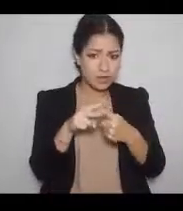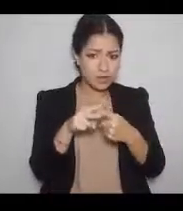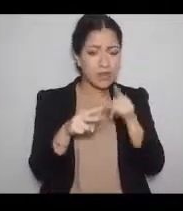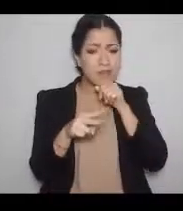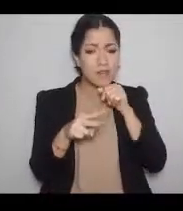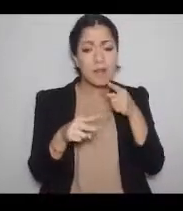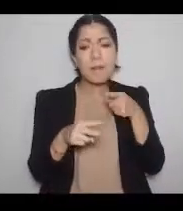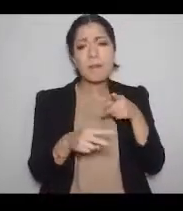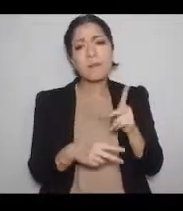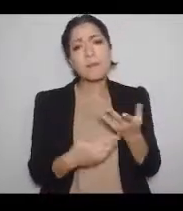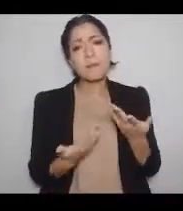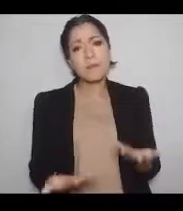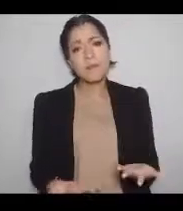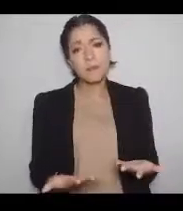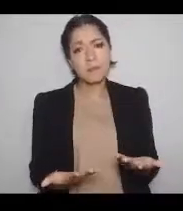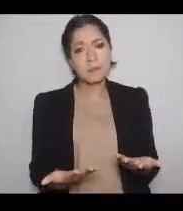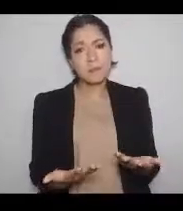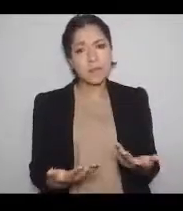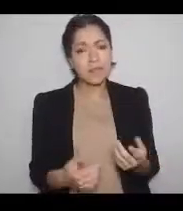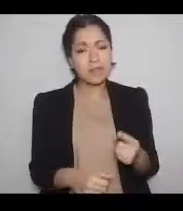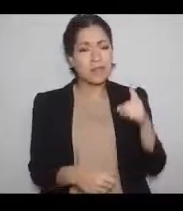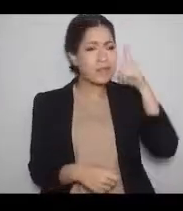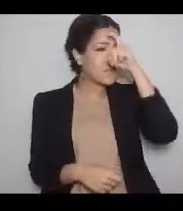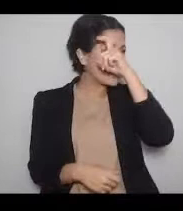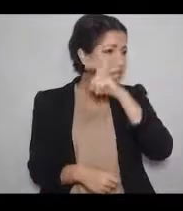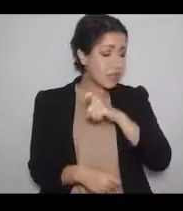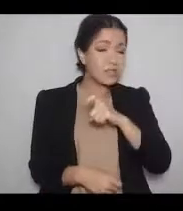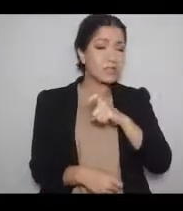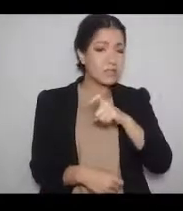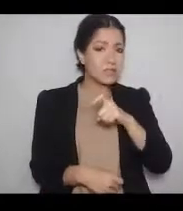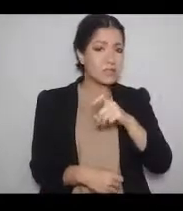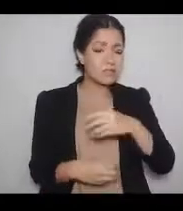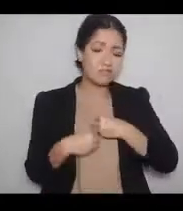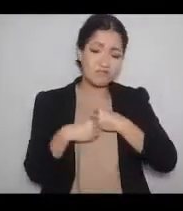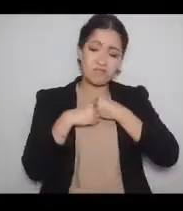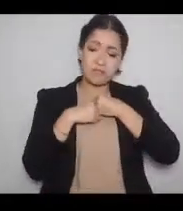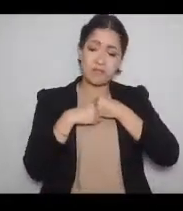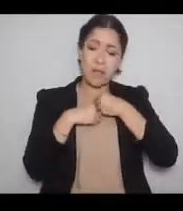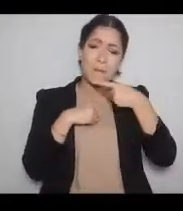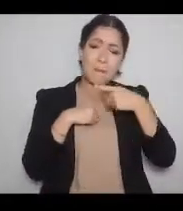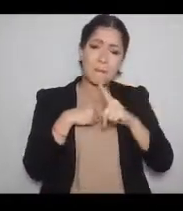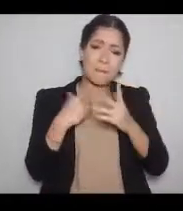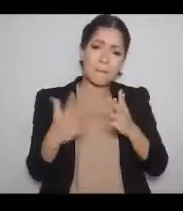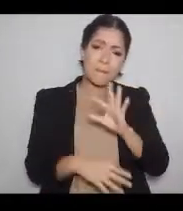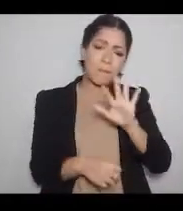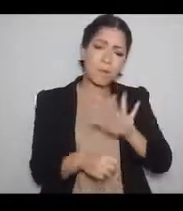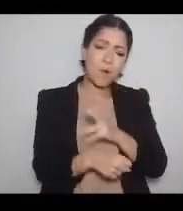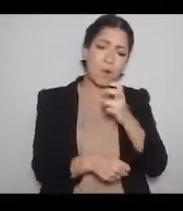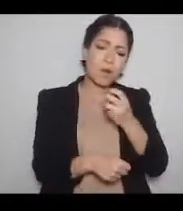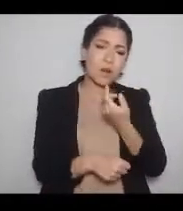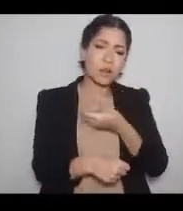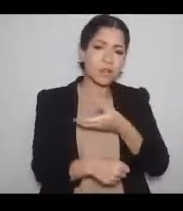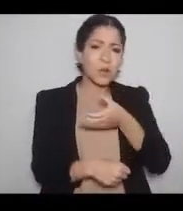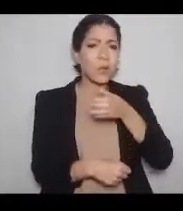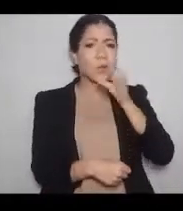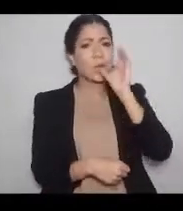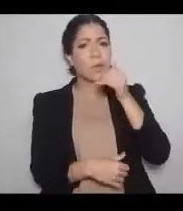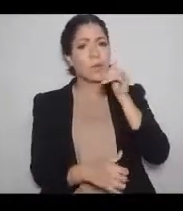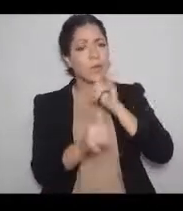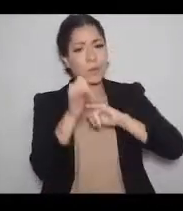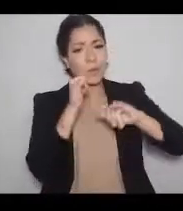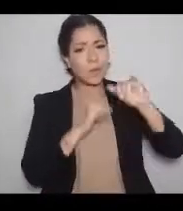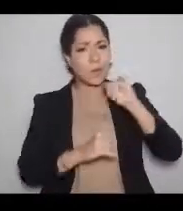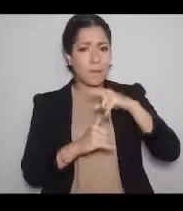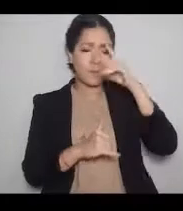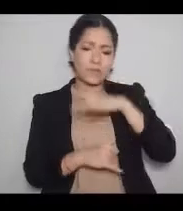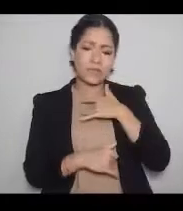Bebí y quise orinar. Me dieron unas ganas imperiales de orinar,